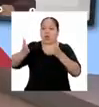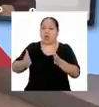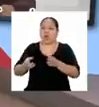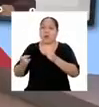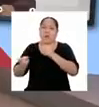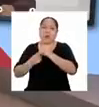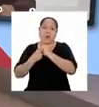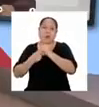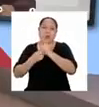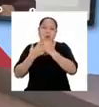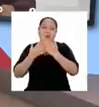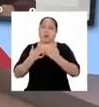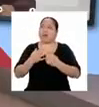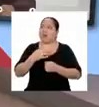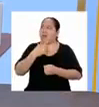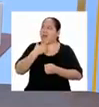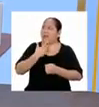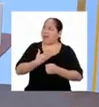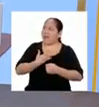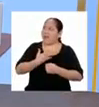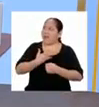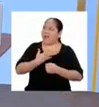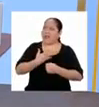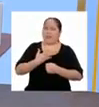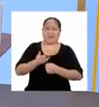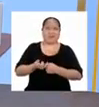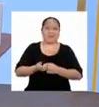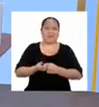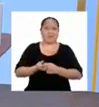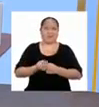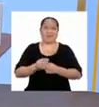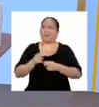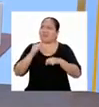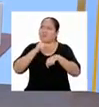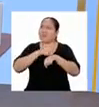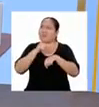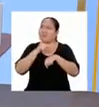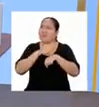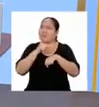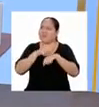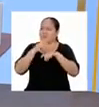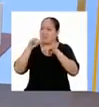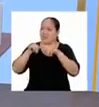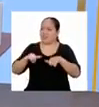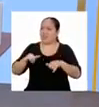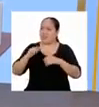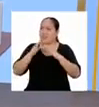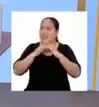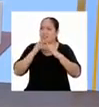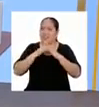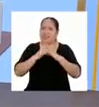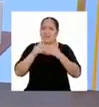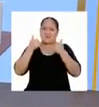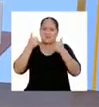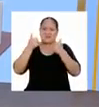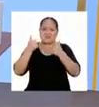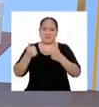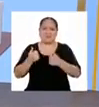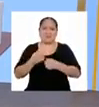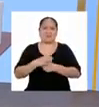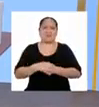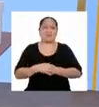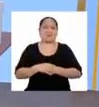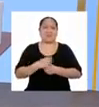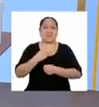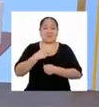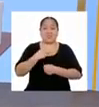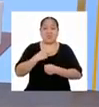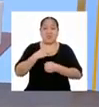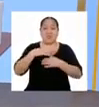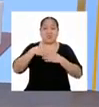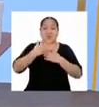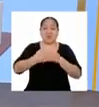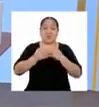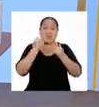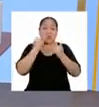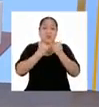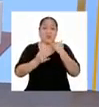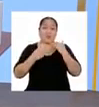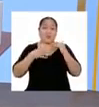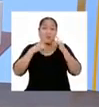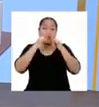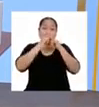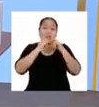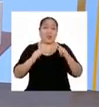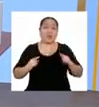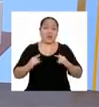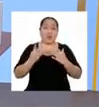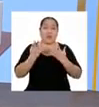cosas. Veo que su cuarentena es también recontraproductiva. Yo luego que arme mi carpa,